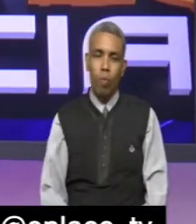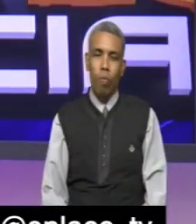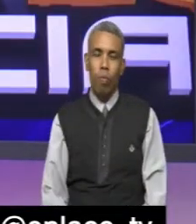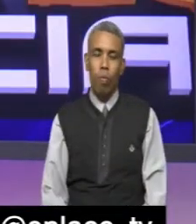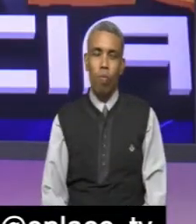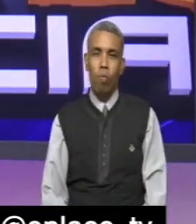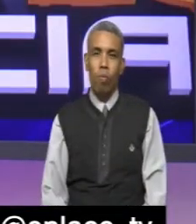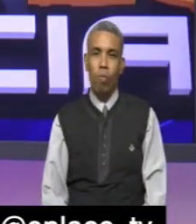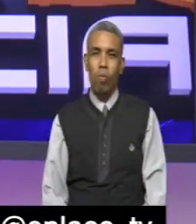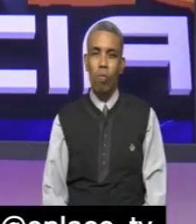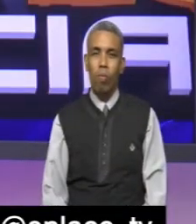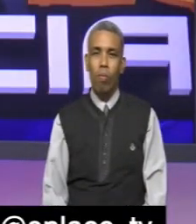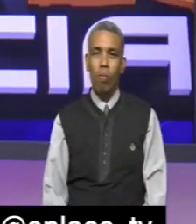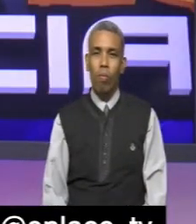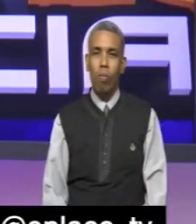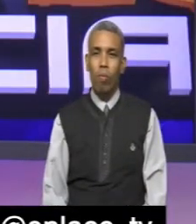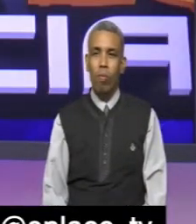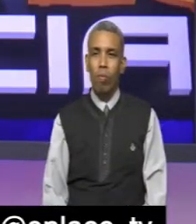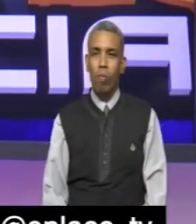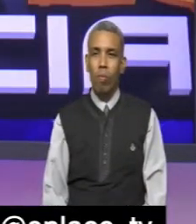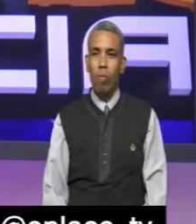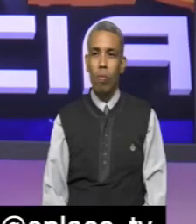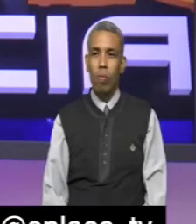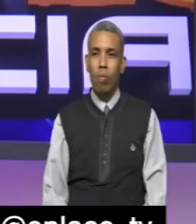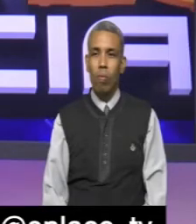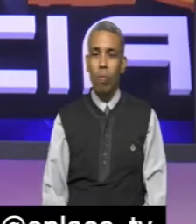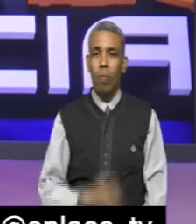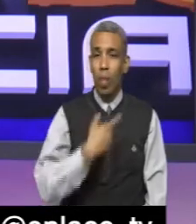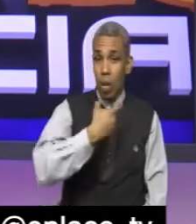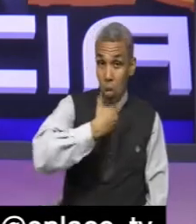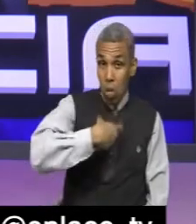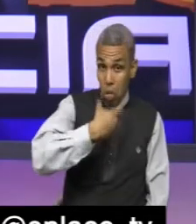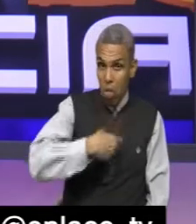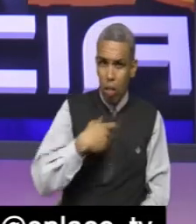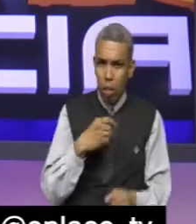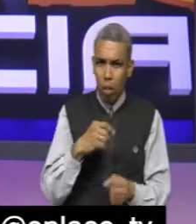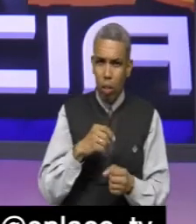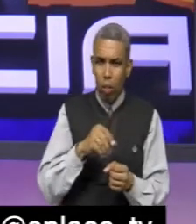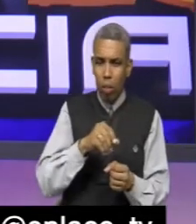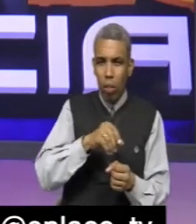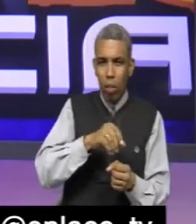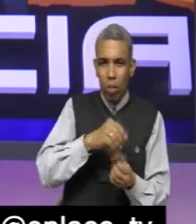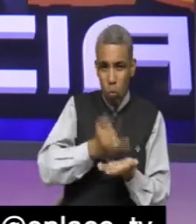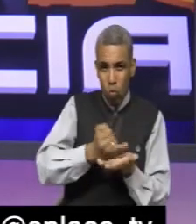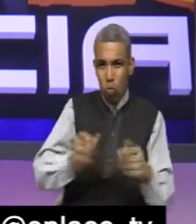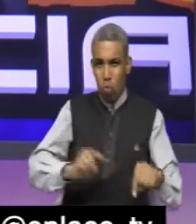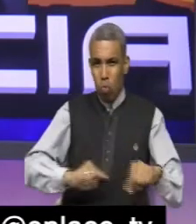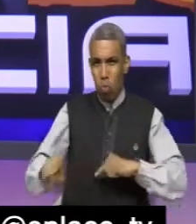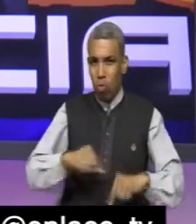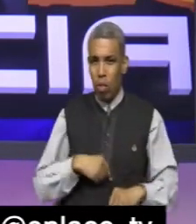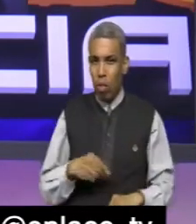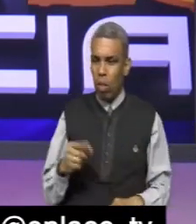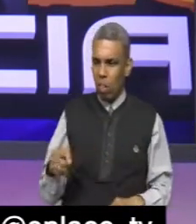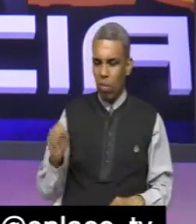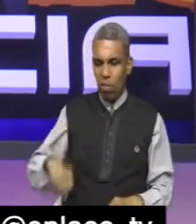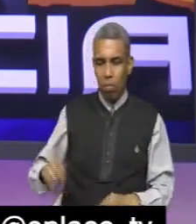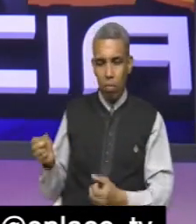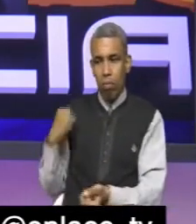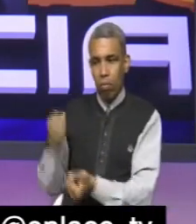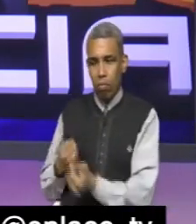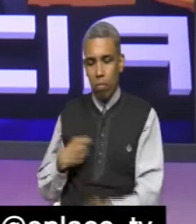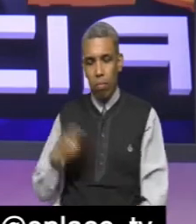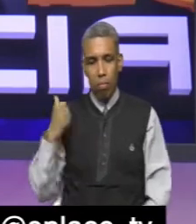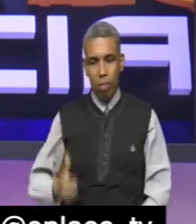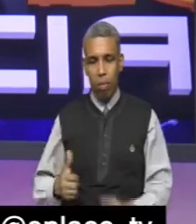Acción Comunal de Las Margaritas en Pozo Nutria respalda la oposición del dueño de la finca que niega el paso a comisión de la